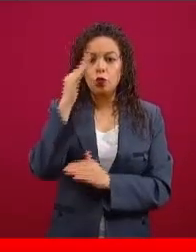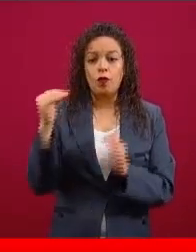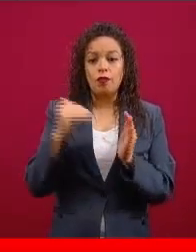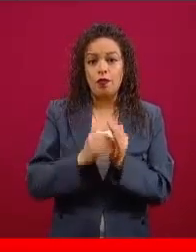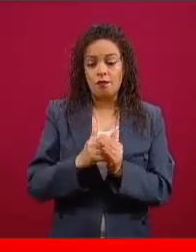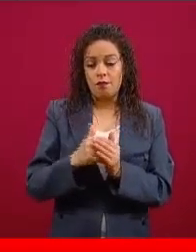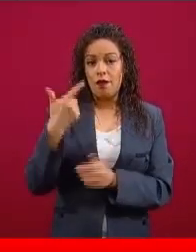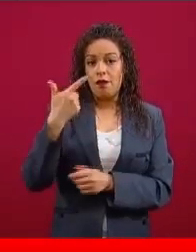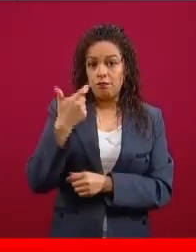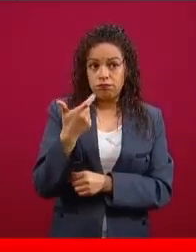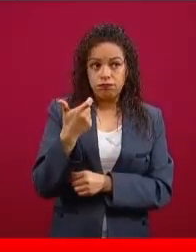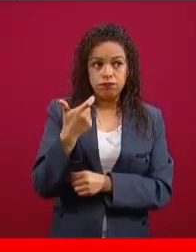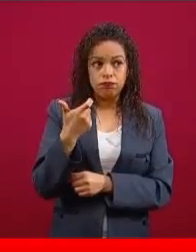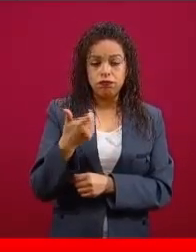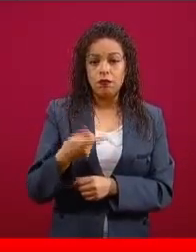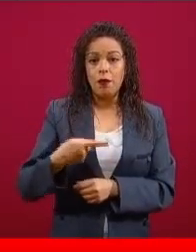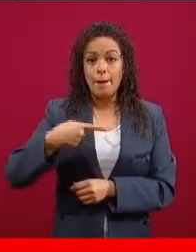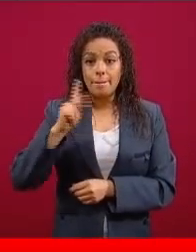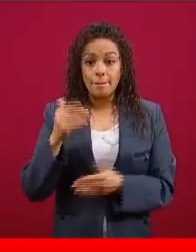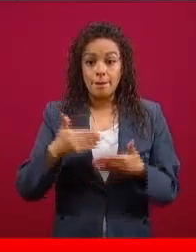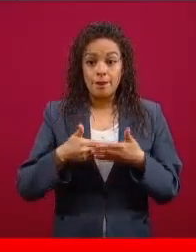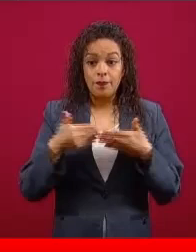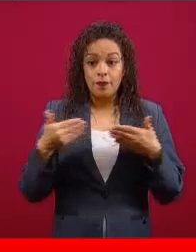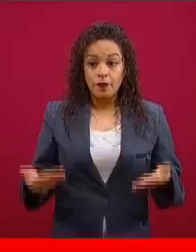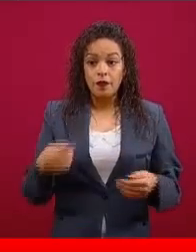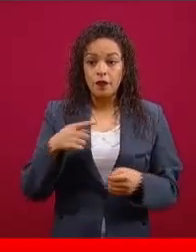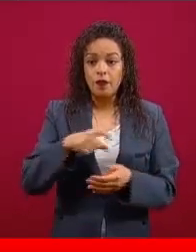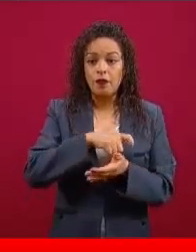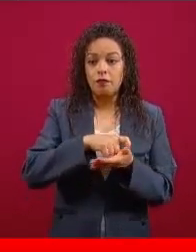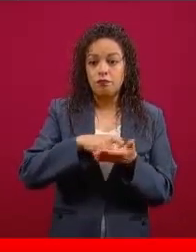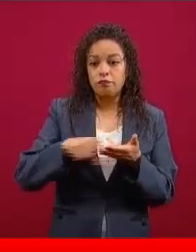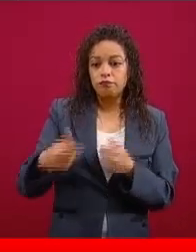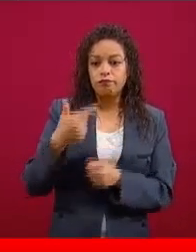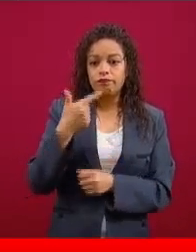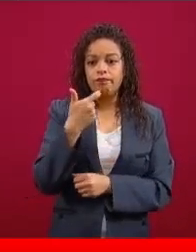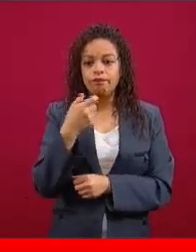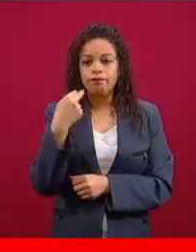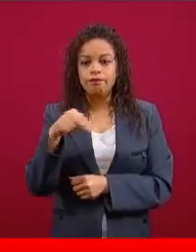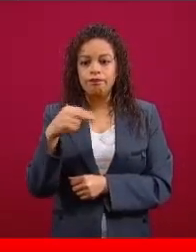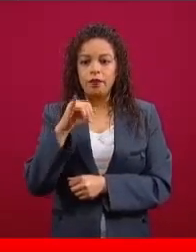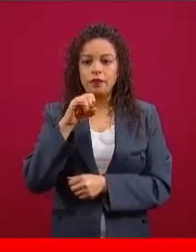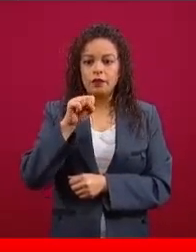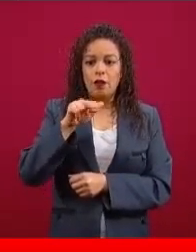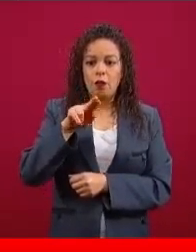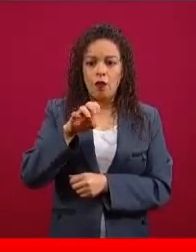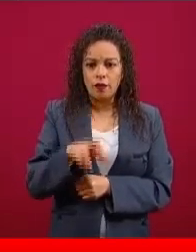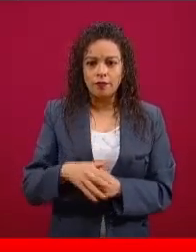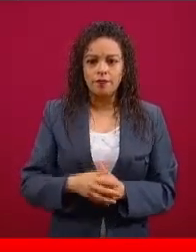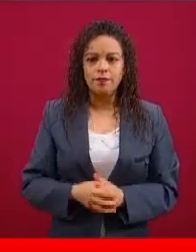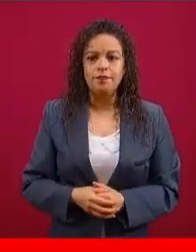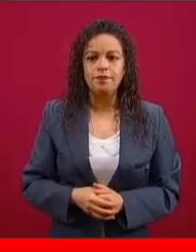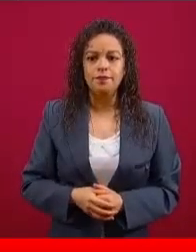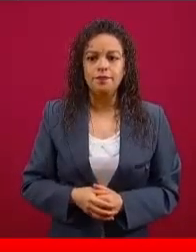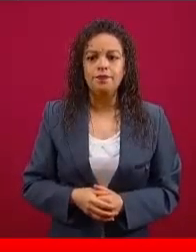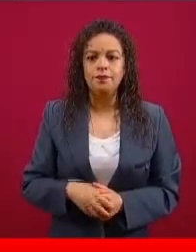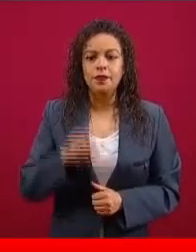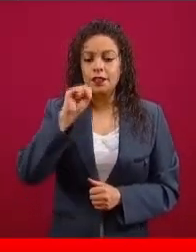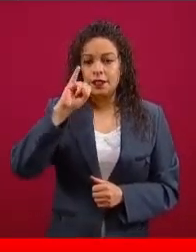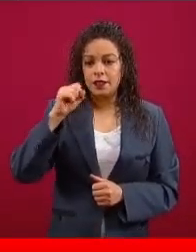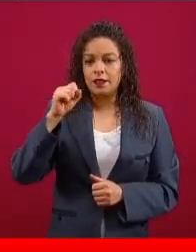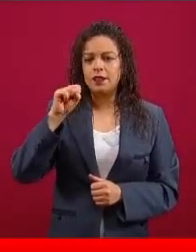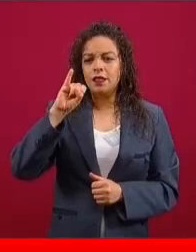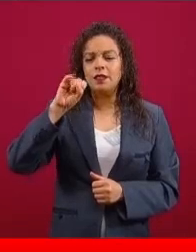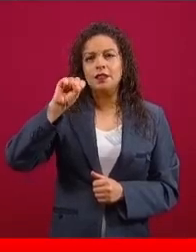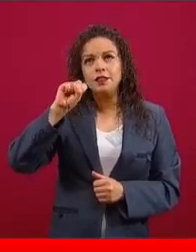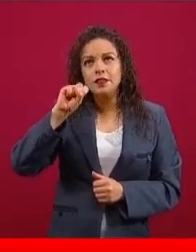finalmente se optó por la pistola sig sauer y ya están recepcionadas este este armamento se encuentran en los